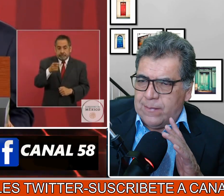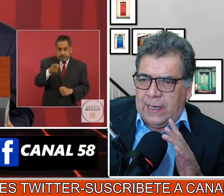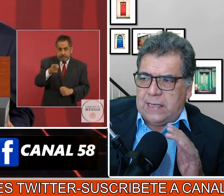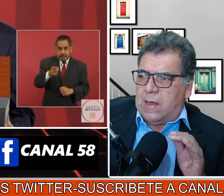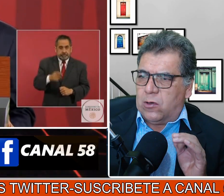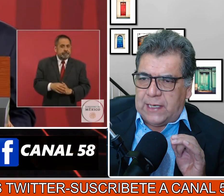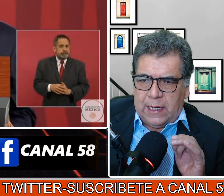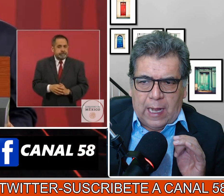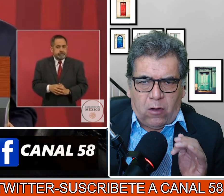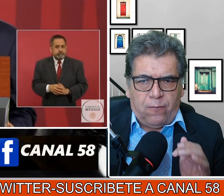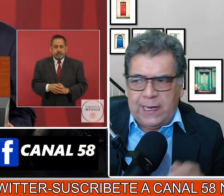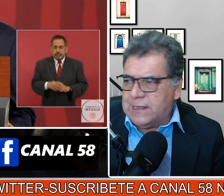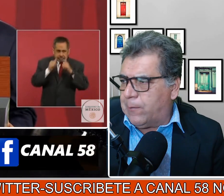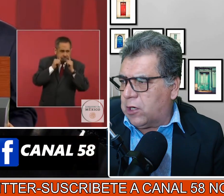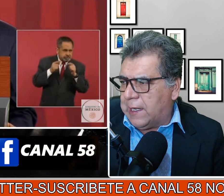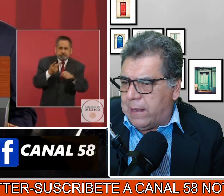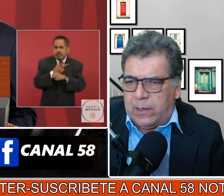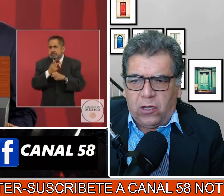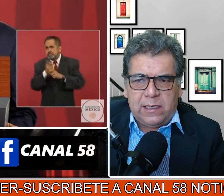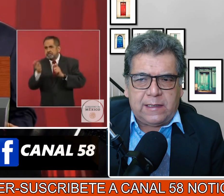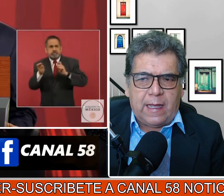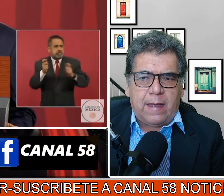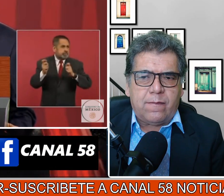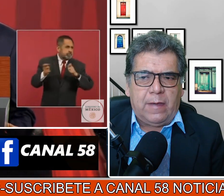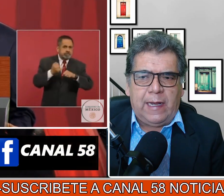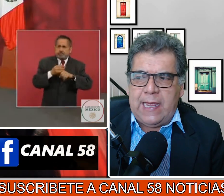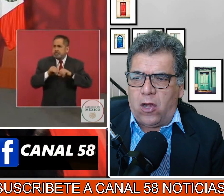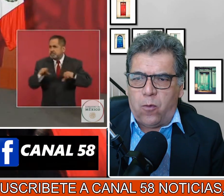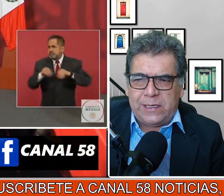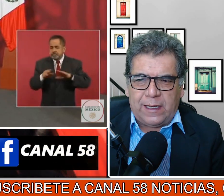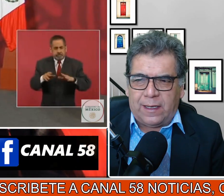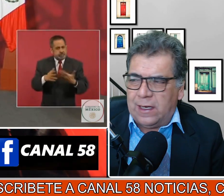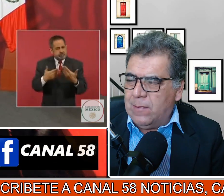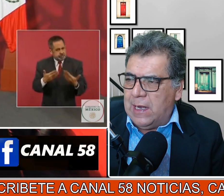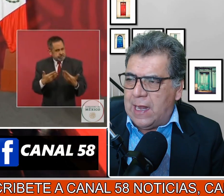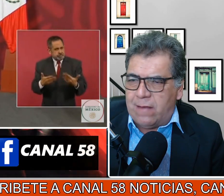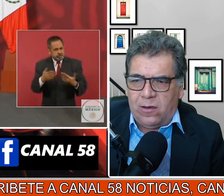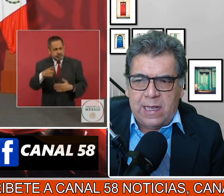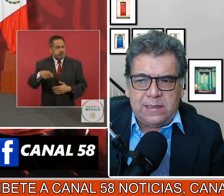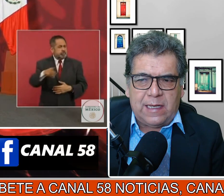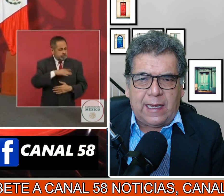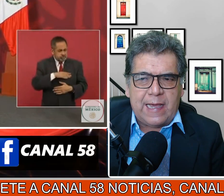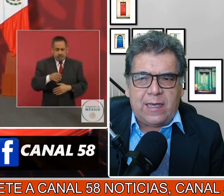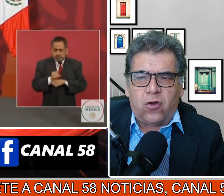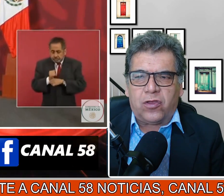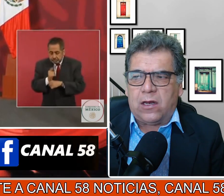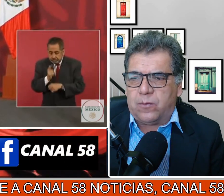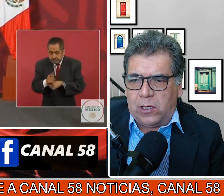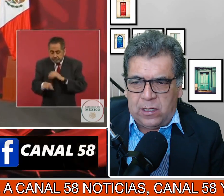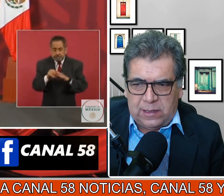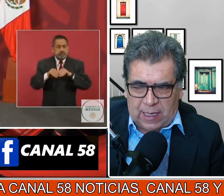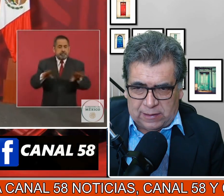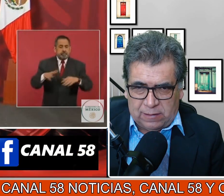Amigos y amigas, vamos a ir a la conferencia porque la periodista Mireya López le recrimina la violencia que hay en contra de